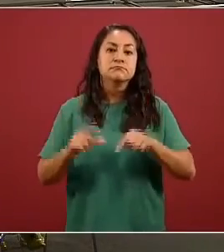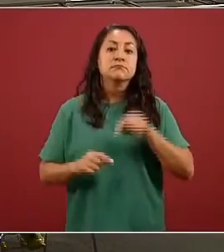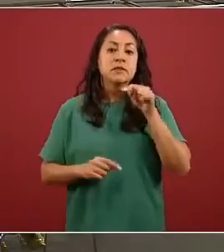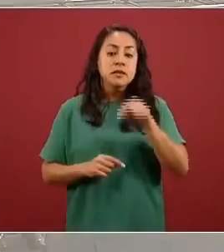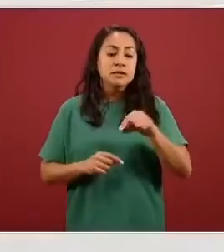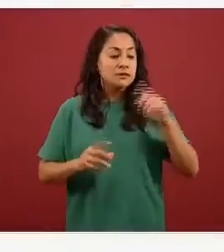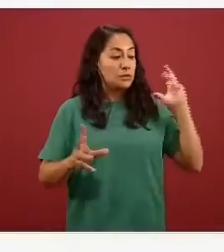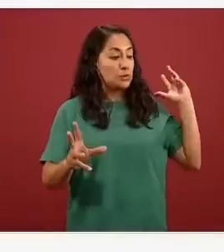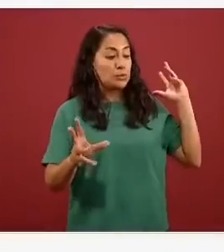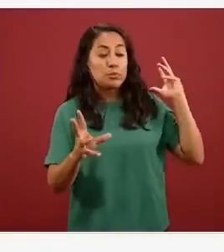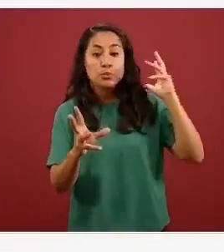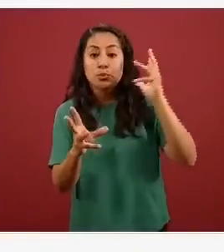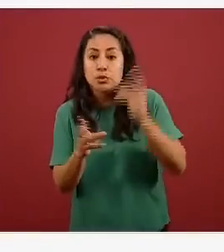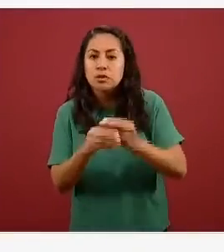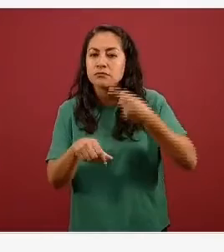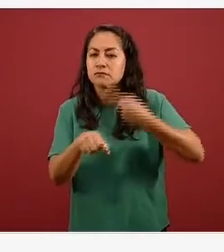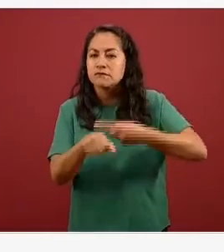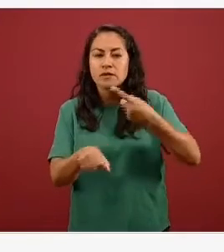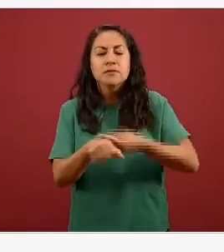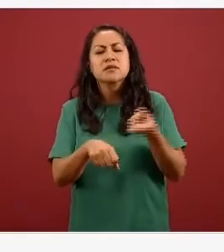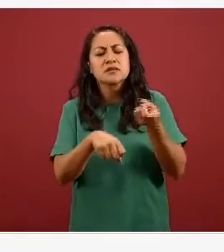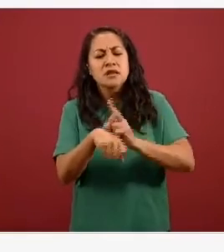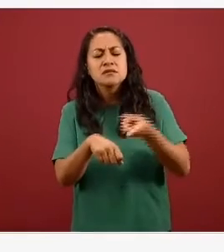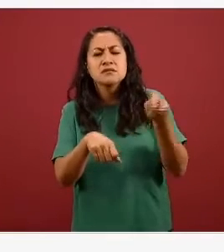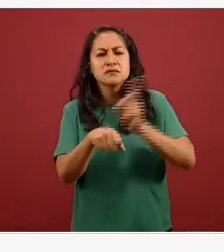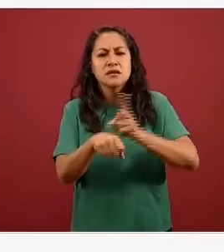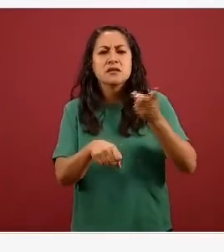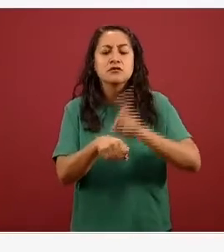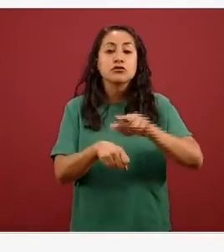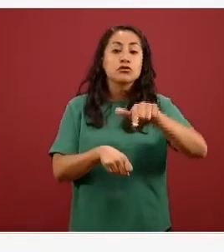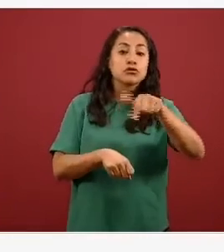casos acumulados día con día. Ahí están los